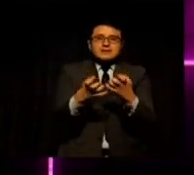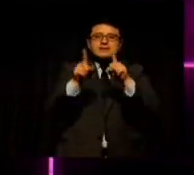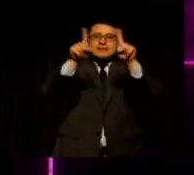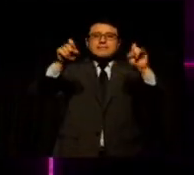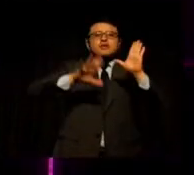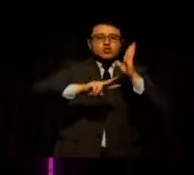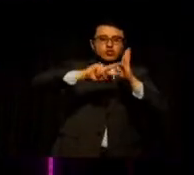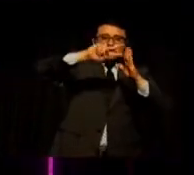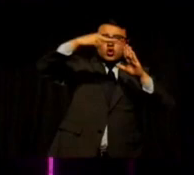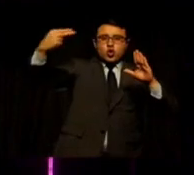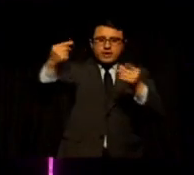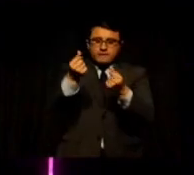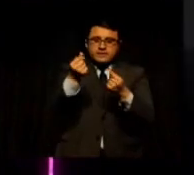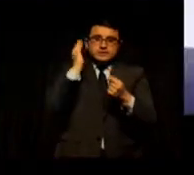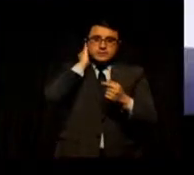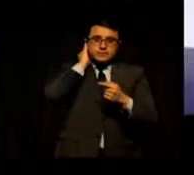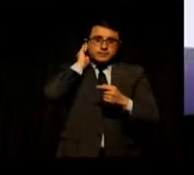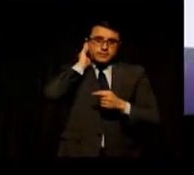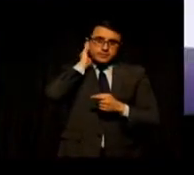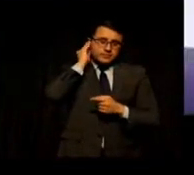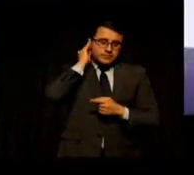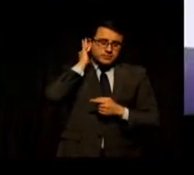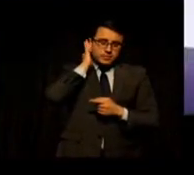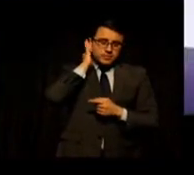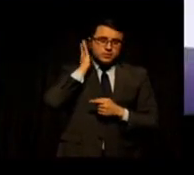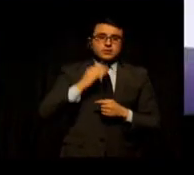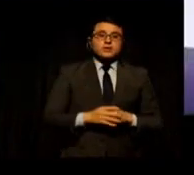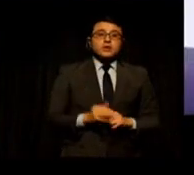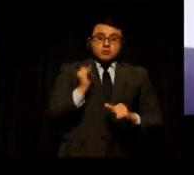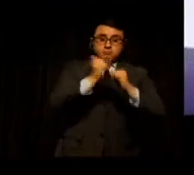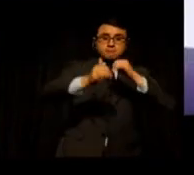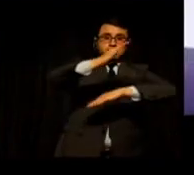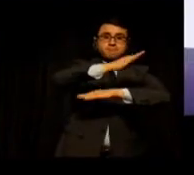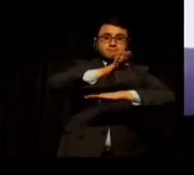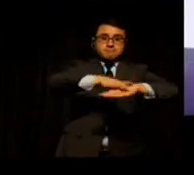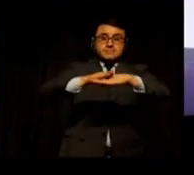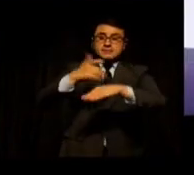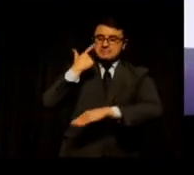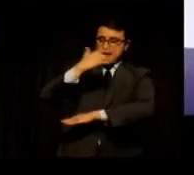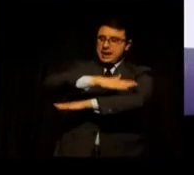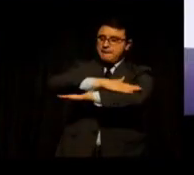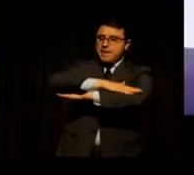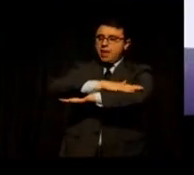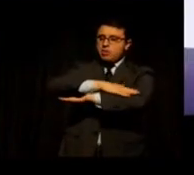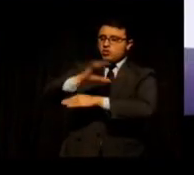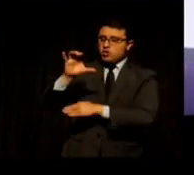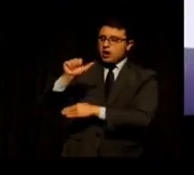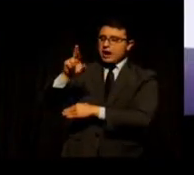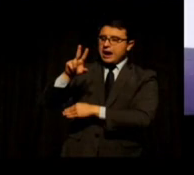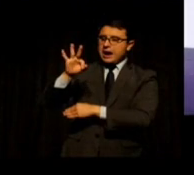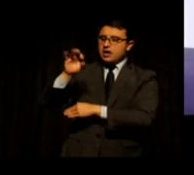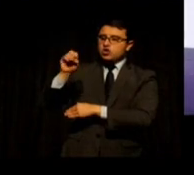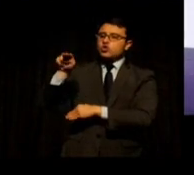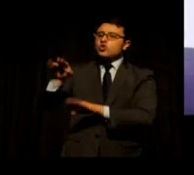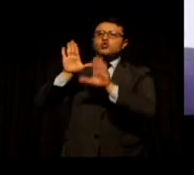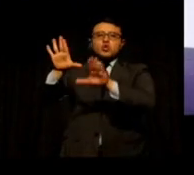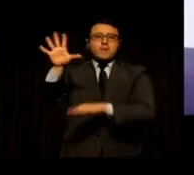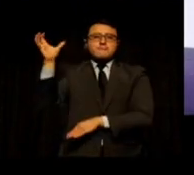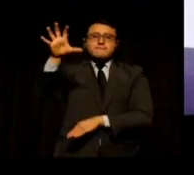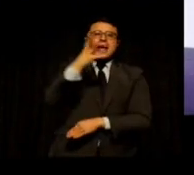y déjenme cerrar con esto embajador cantor pienso en nuestro embajador amigo de israel